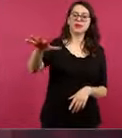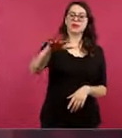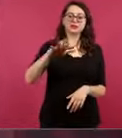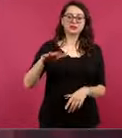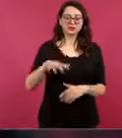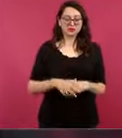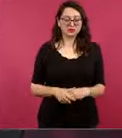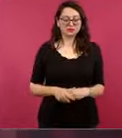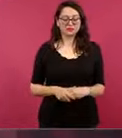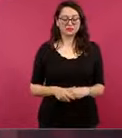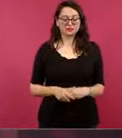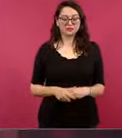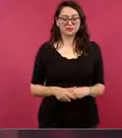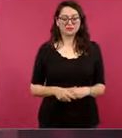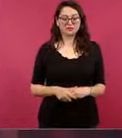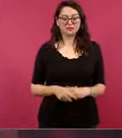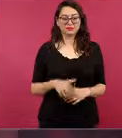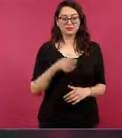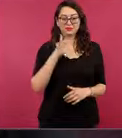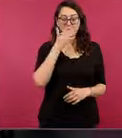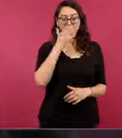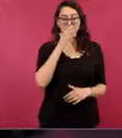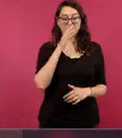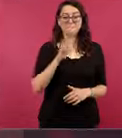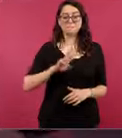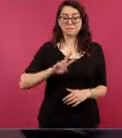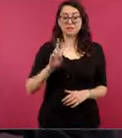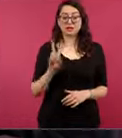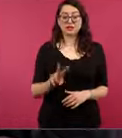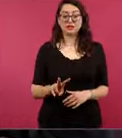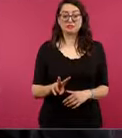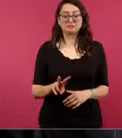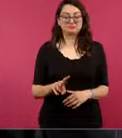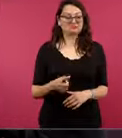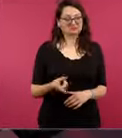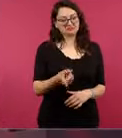es cierto, todo este dinero